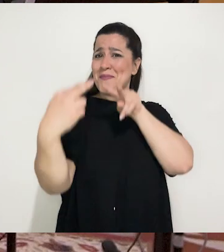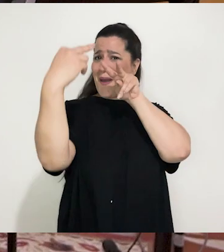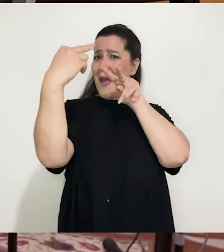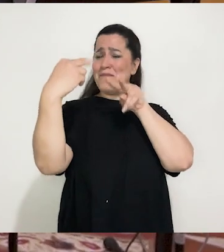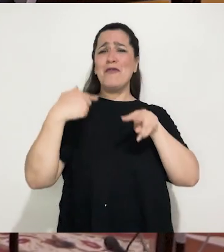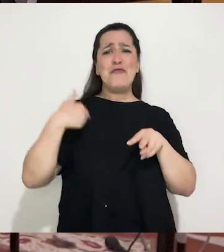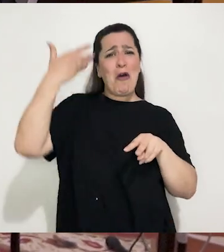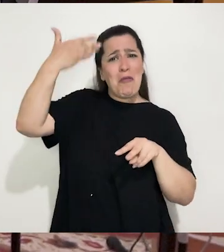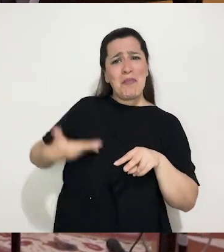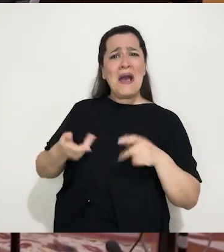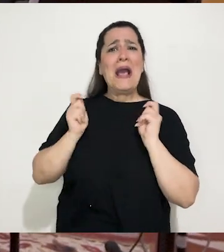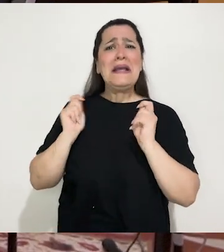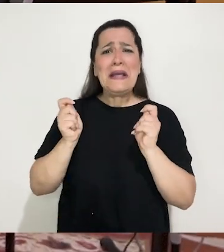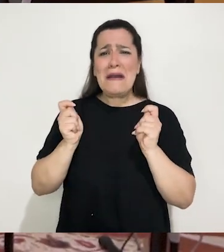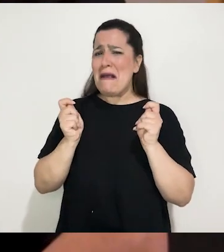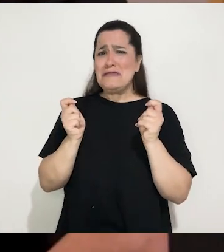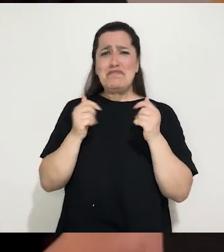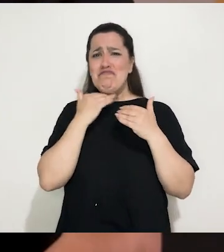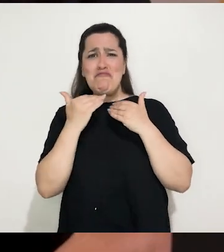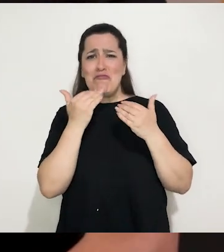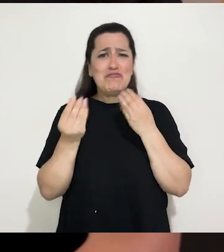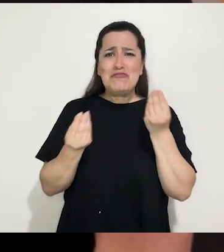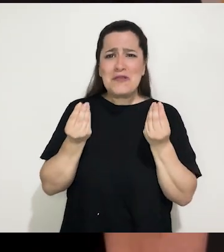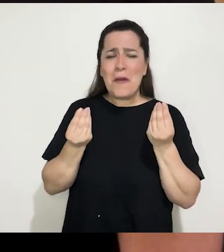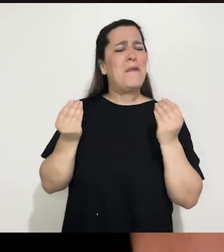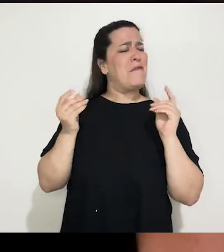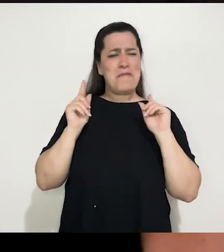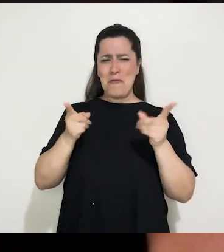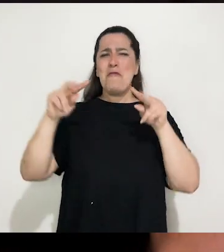y puedes verme y saber muy bien quién